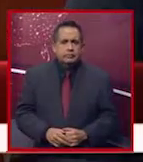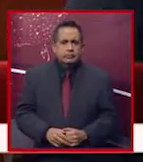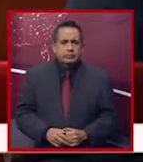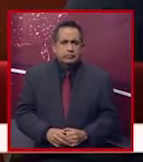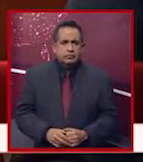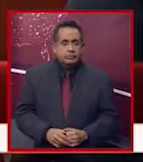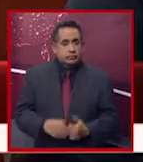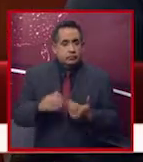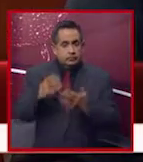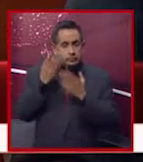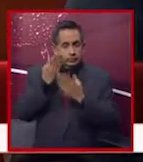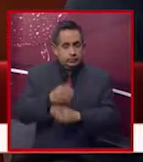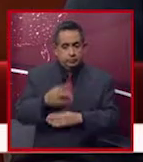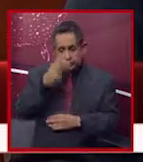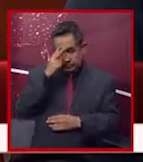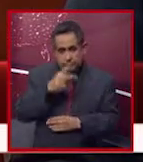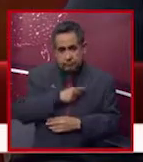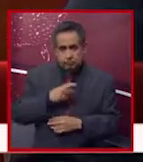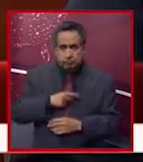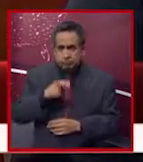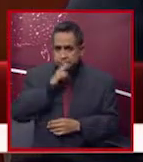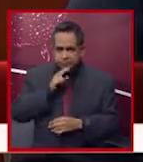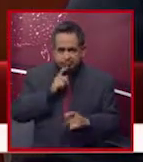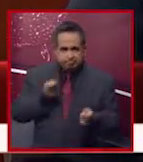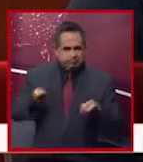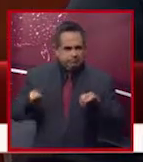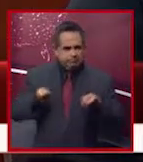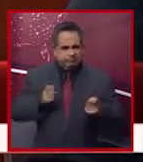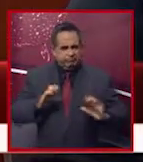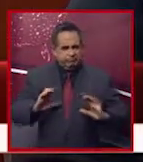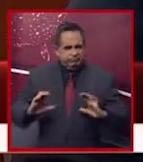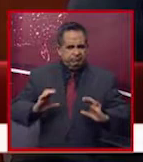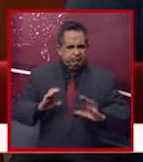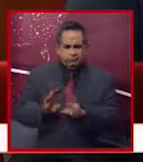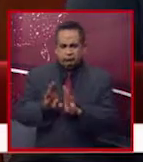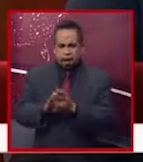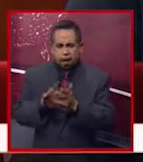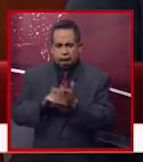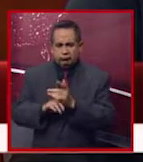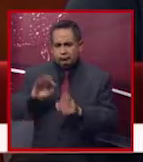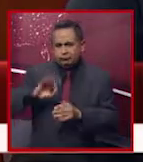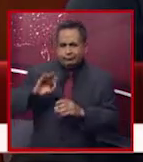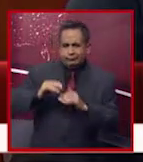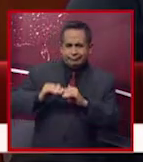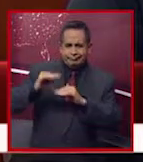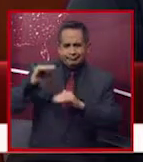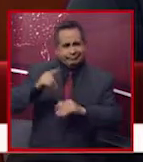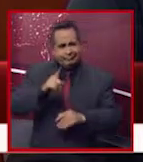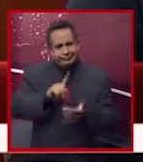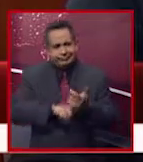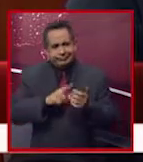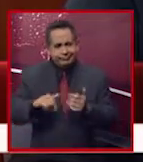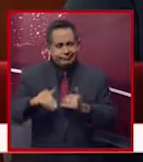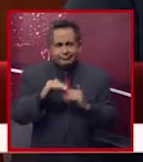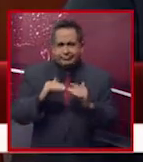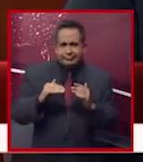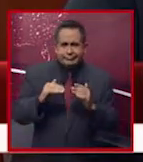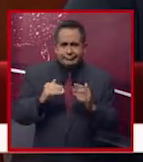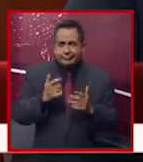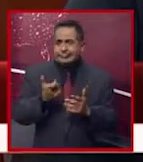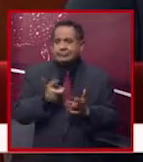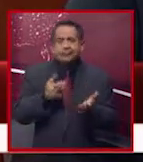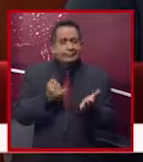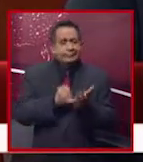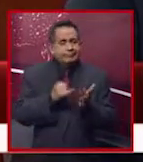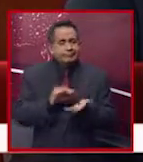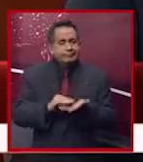Y donde el Banco de México va a tener que reaccionar también con incrementos en las tasas de interés domésticas, y lo cual pues va a